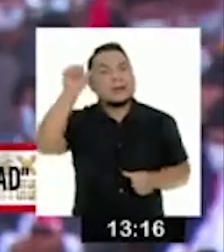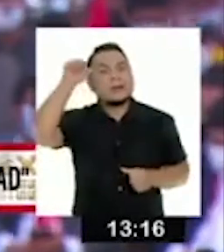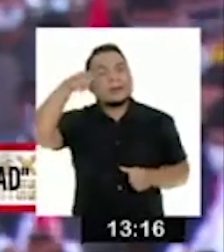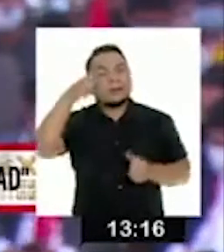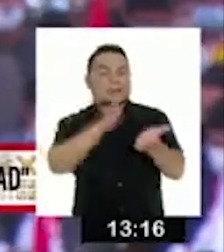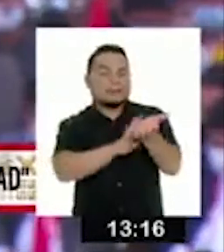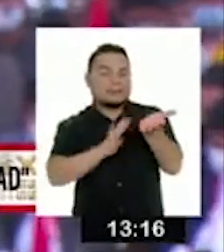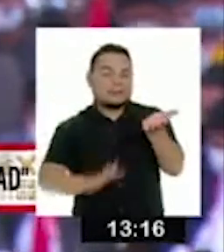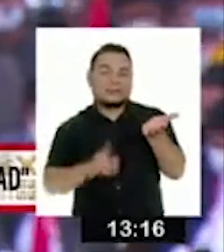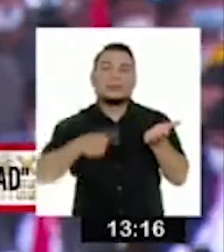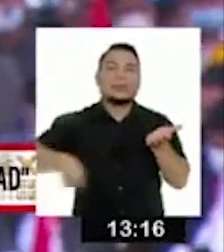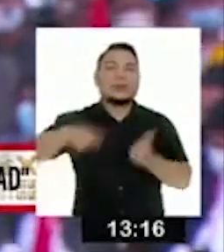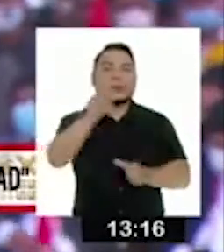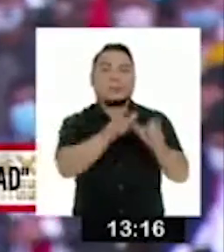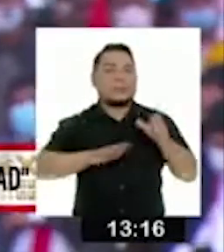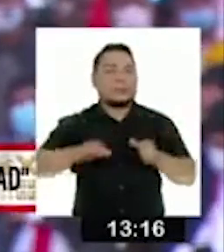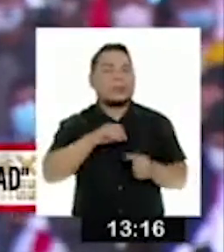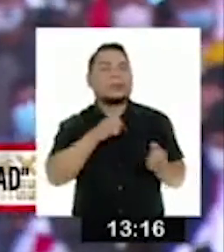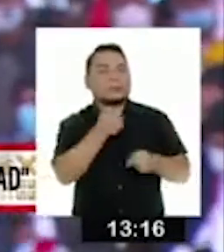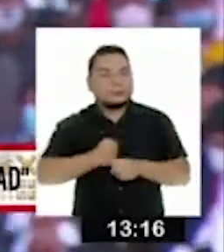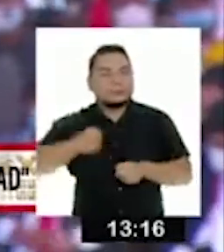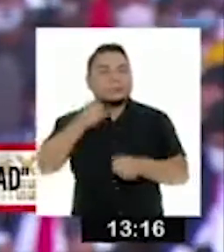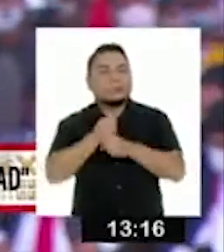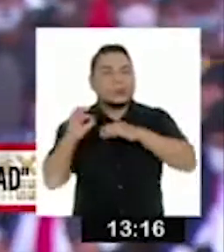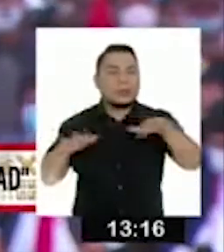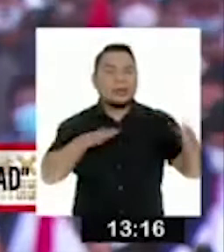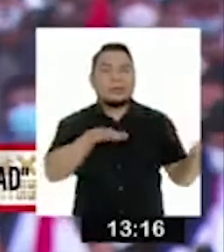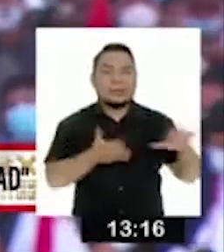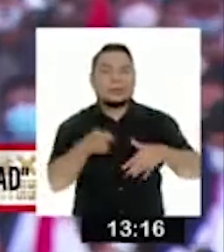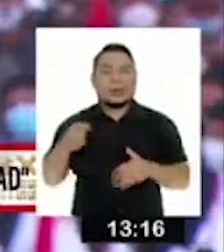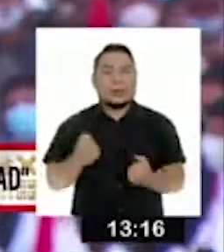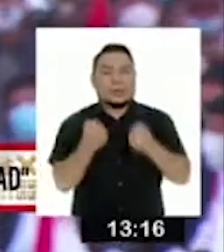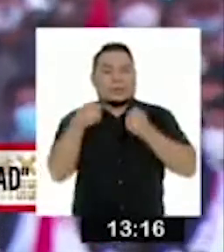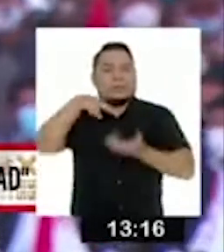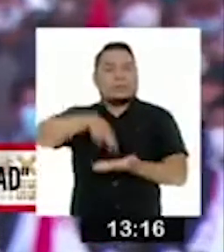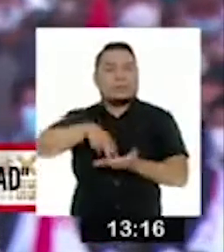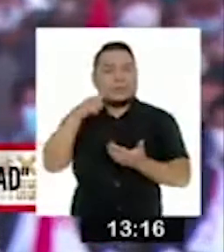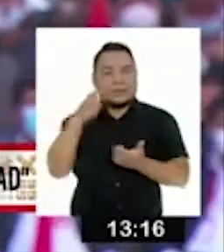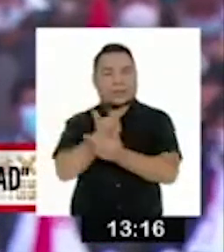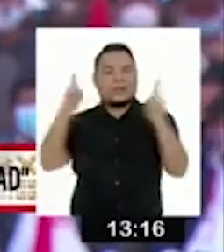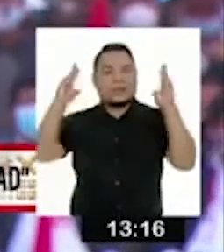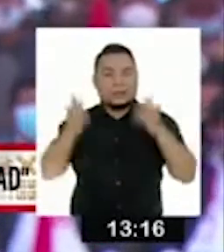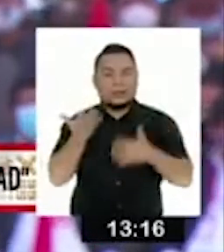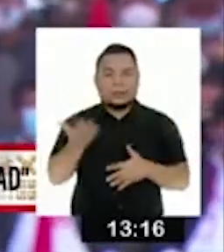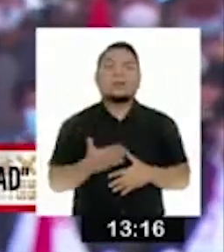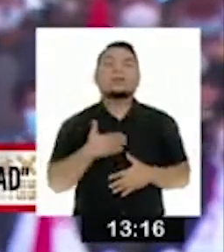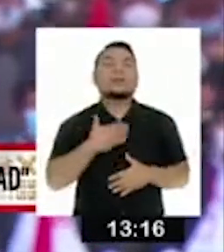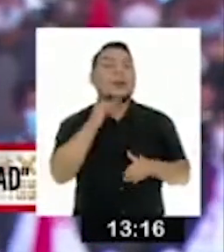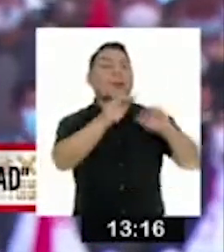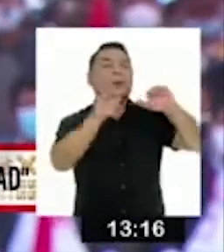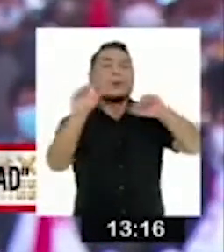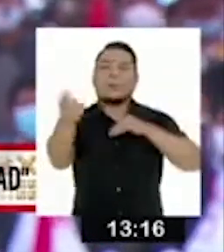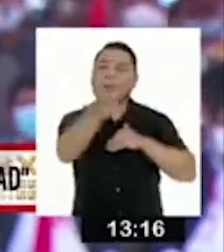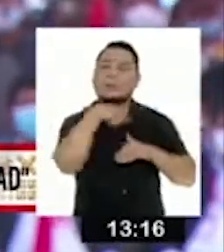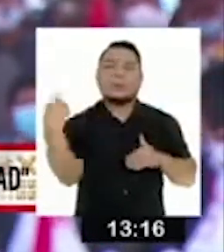sangre americana que entregaron los héroes de la libertad, Convoco a mi pueblo a